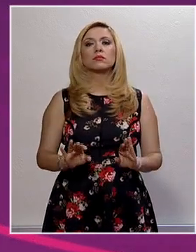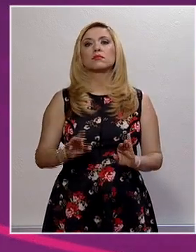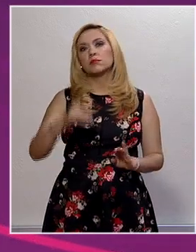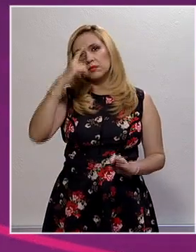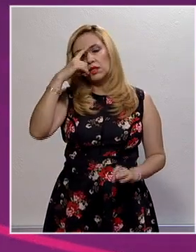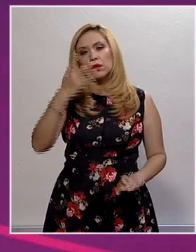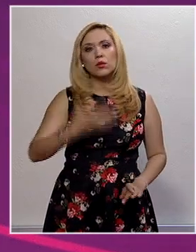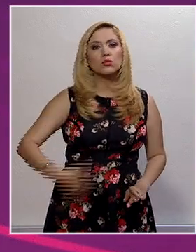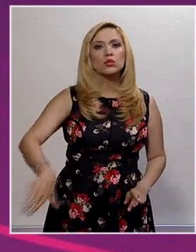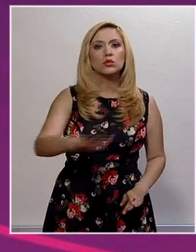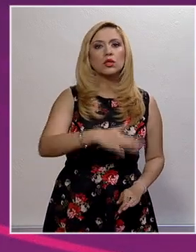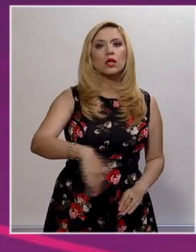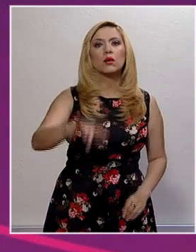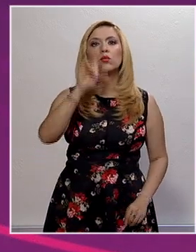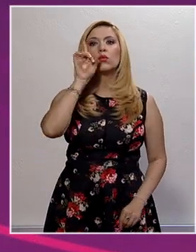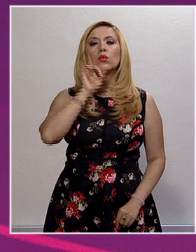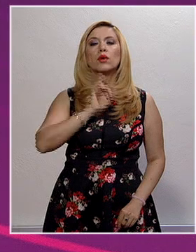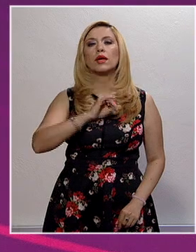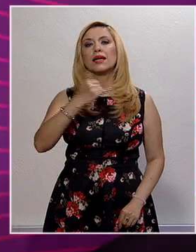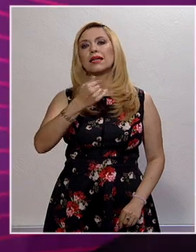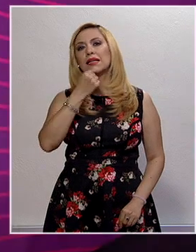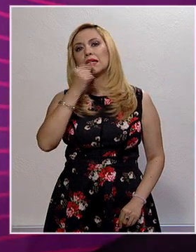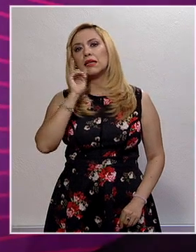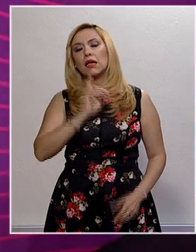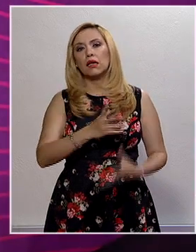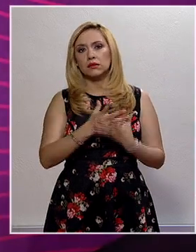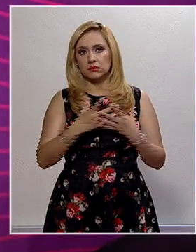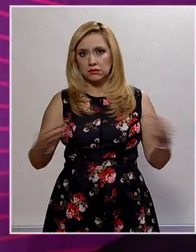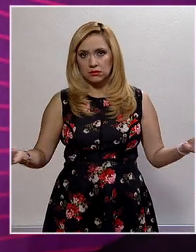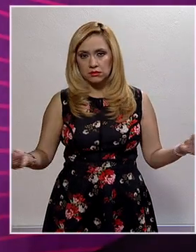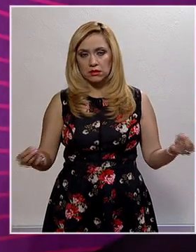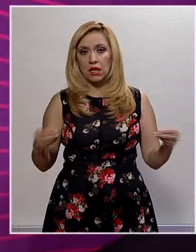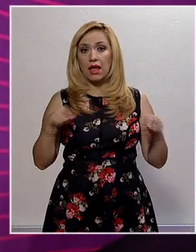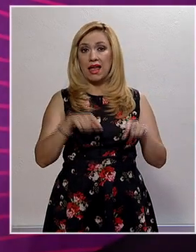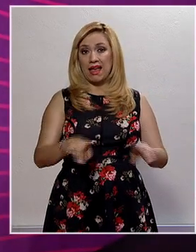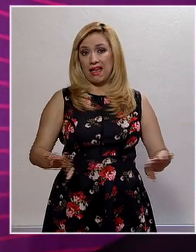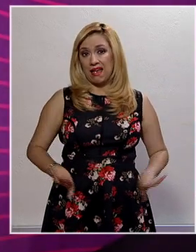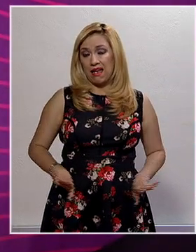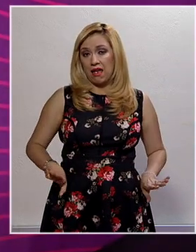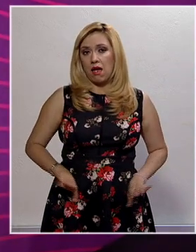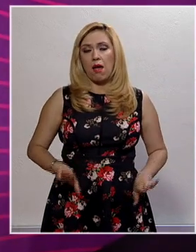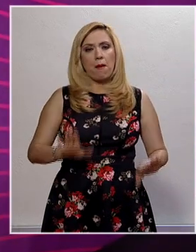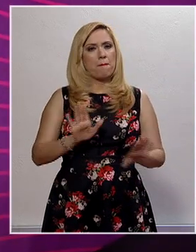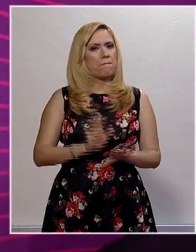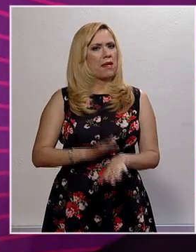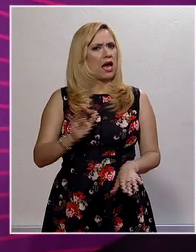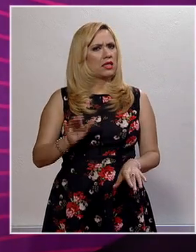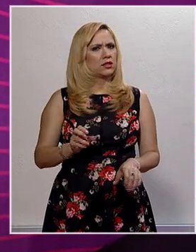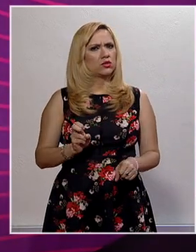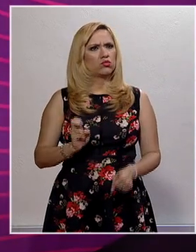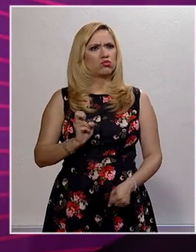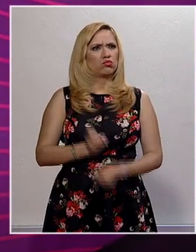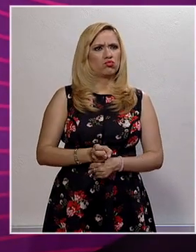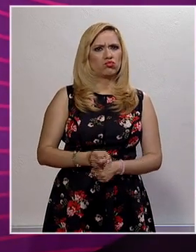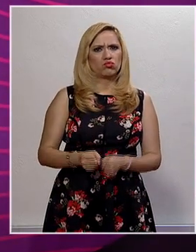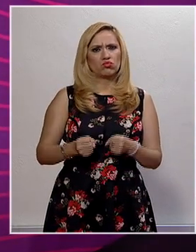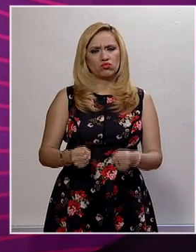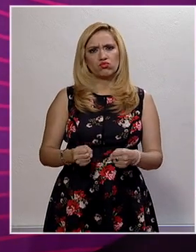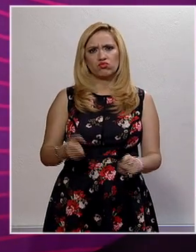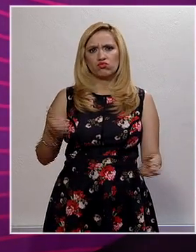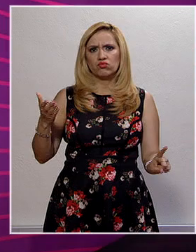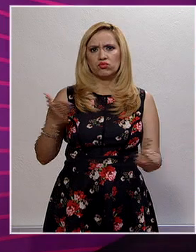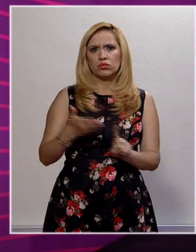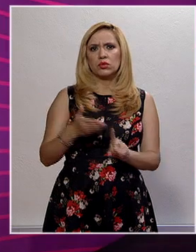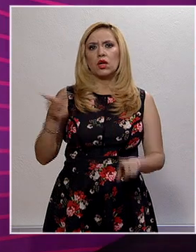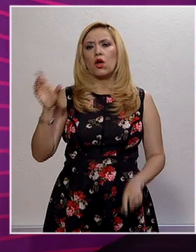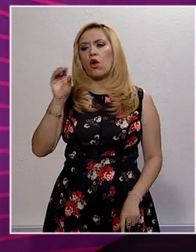la búsqueda de mujeres y niñas desaparecidas. Y este estándar es más estricto en comparación, por ejemplo, del estándar del